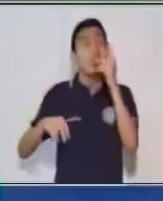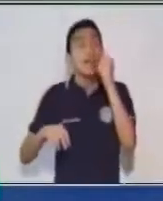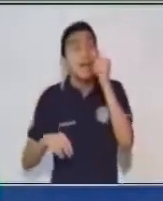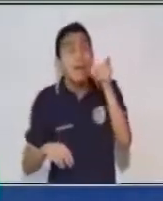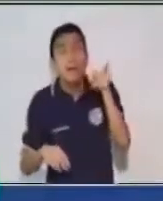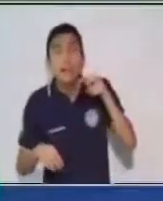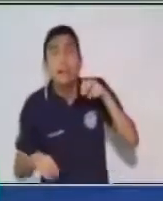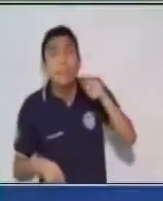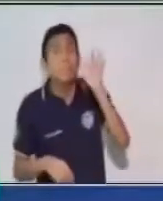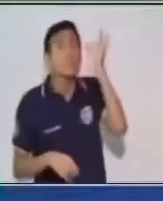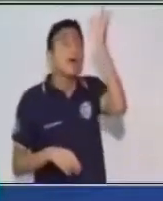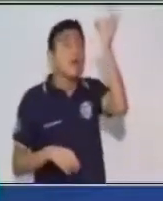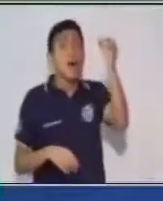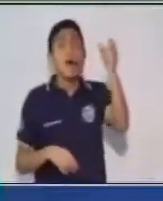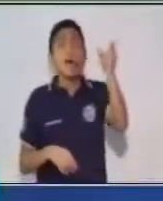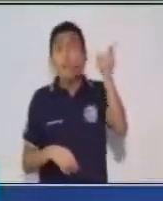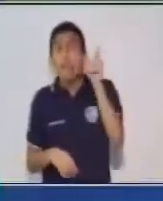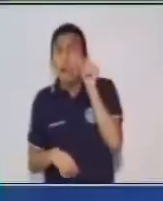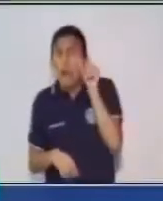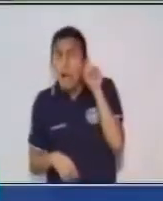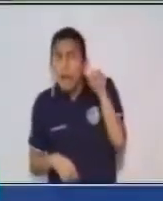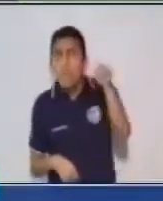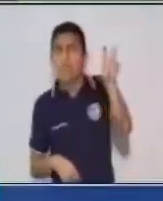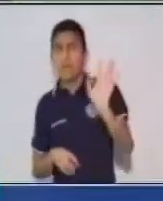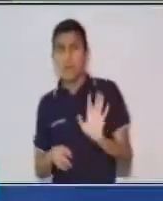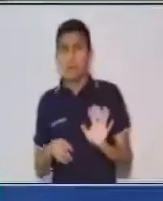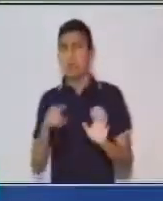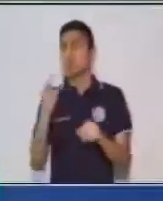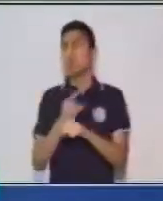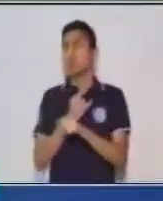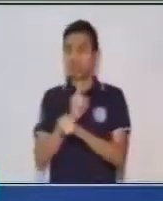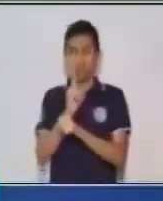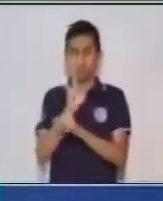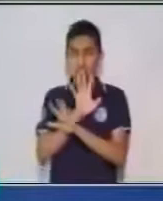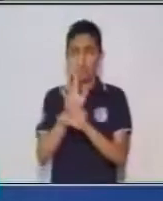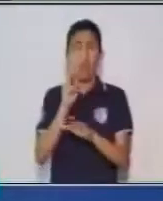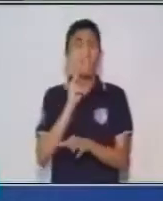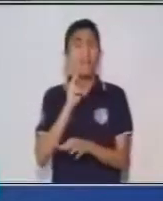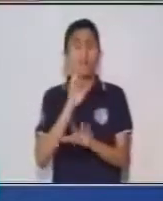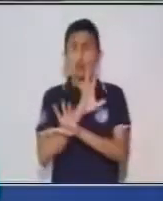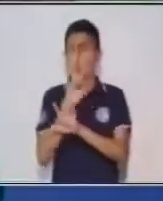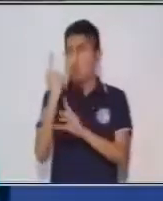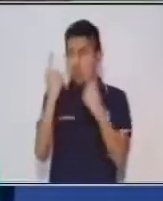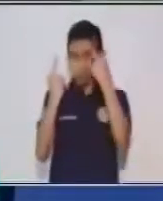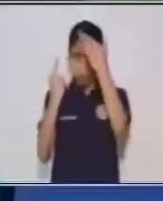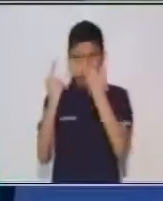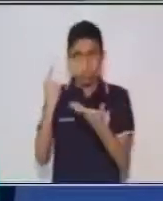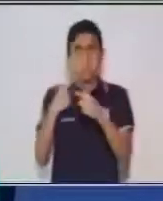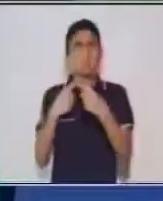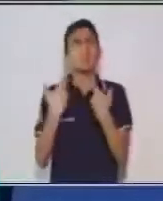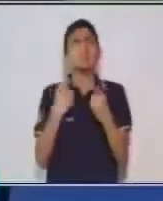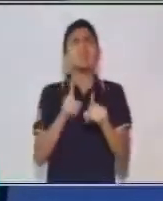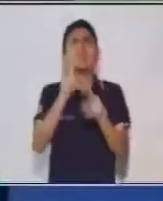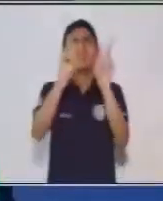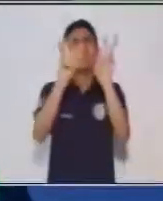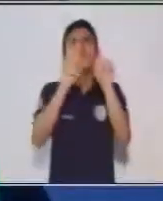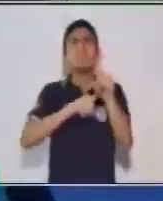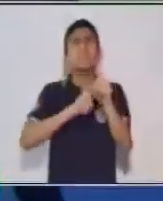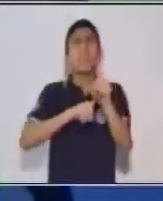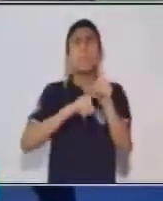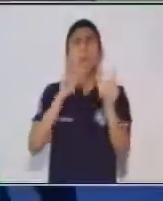él caminará, él caminaría. Solo estamos utilizando un verbo. Pero ¿qué sucede con los tiempos